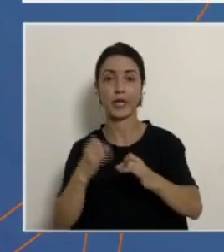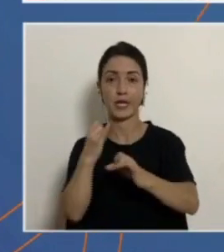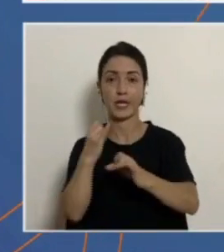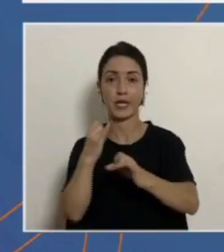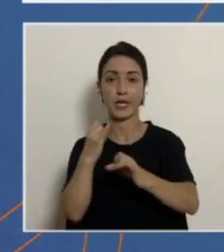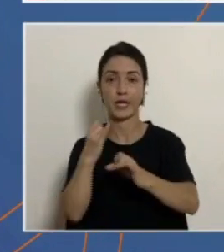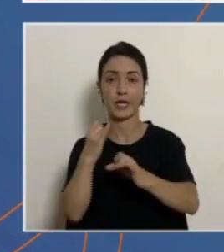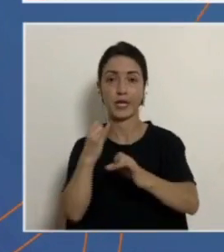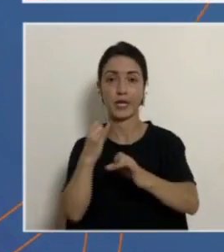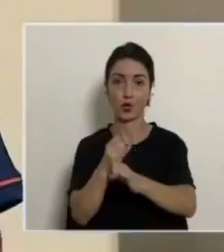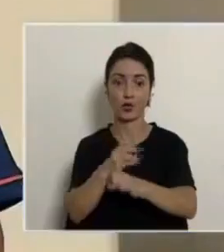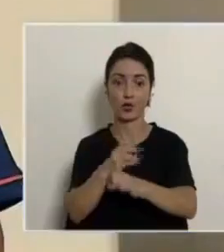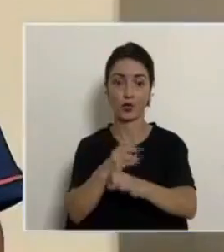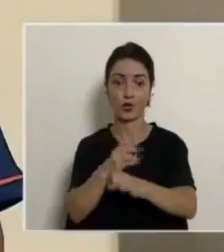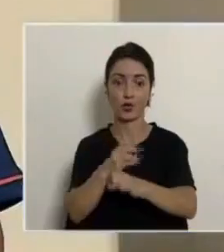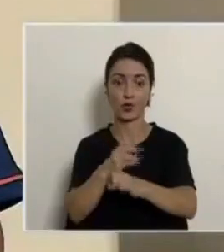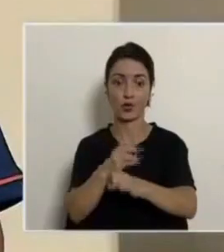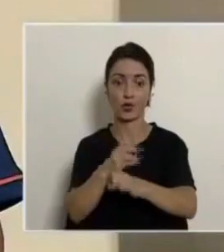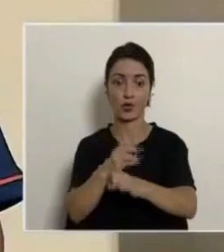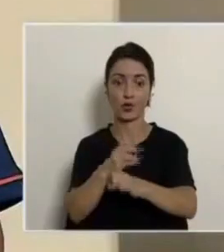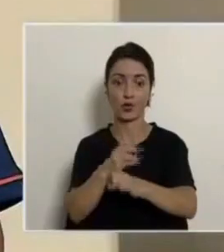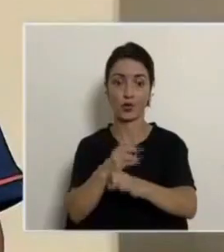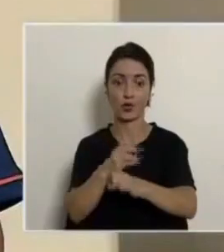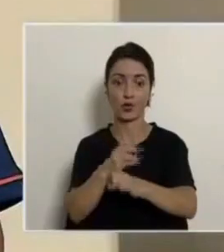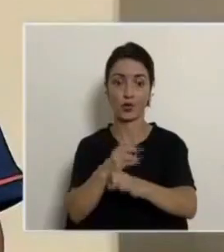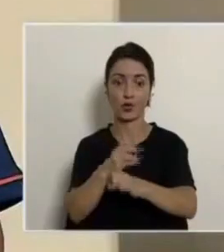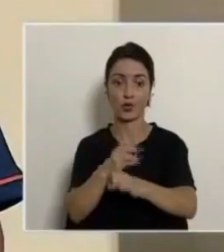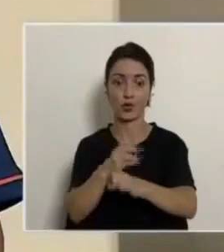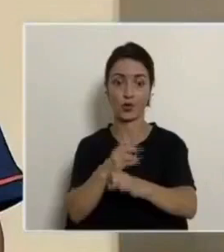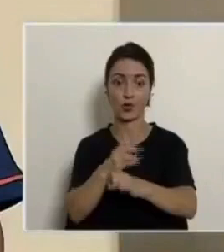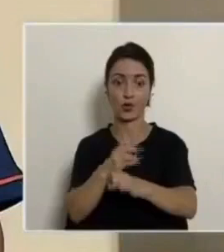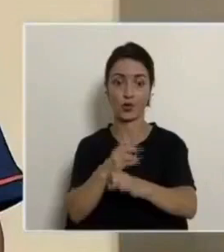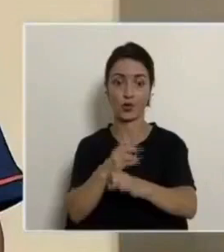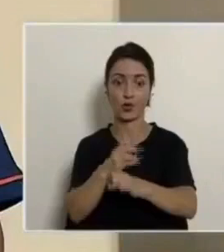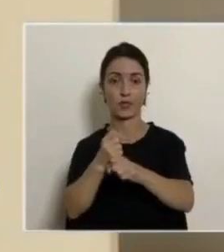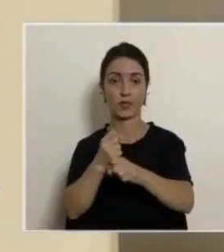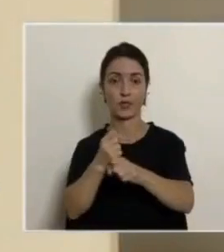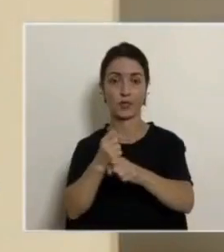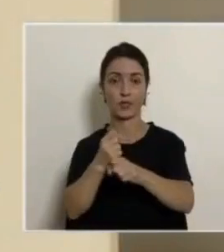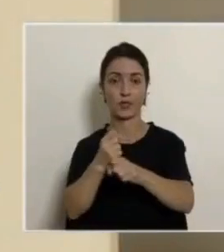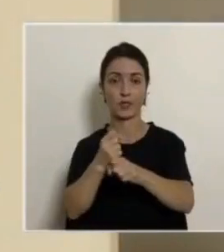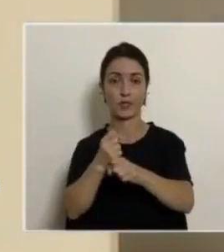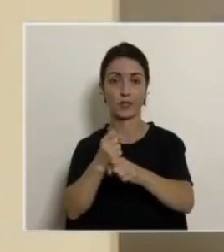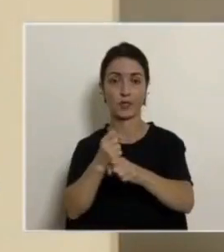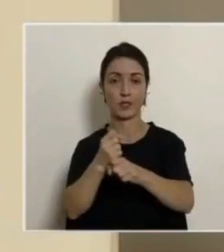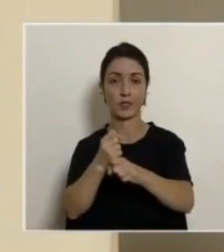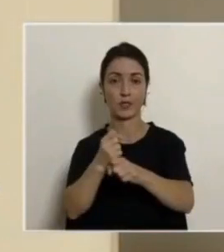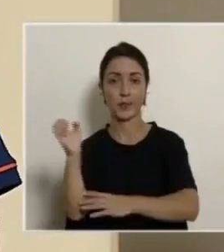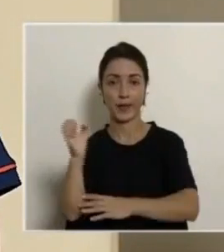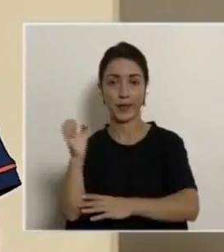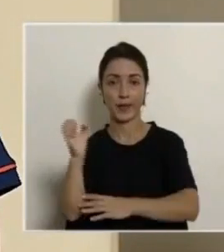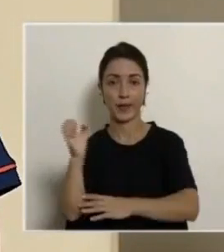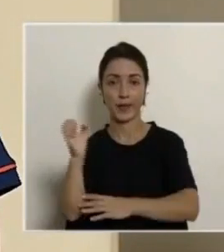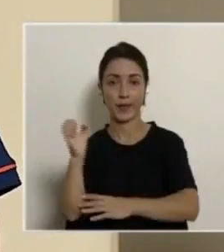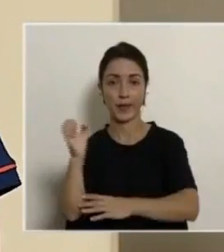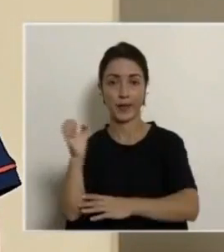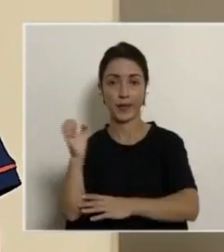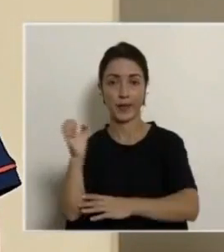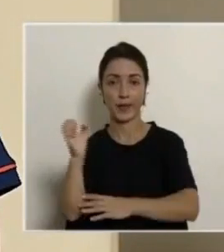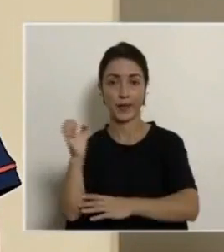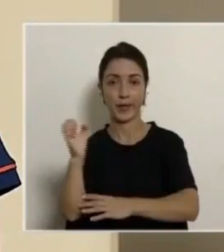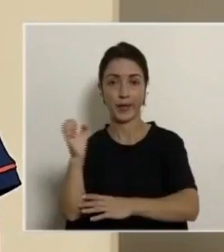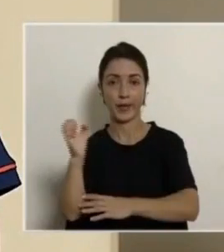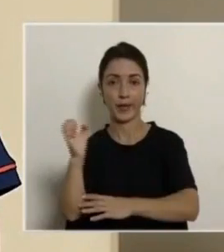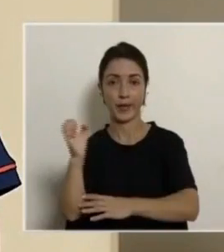instituciones presentes en las mesas de trabajo de cada comité municipal de emergencias, para tratar de